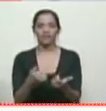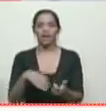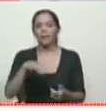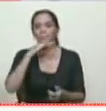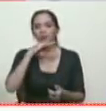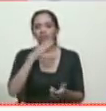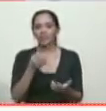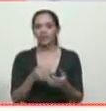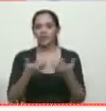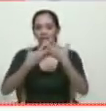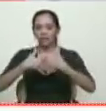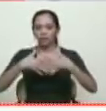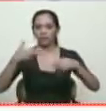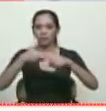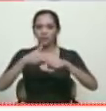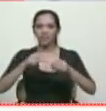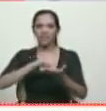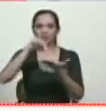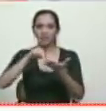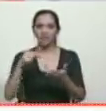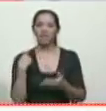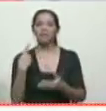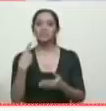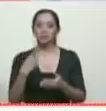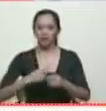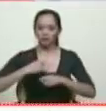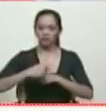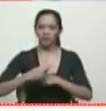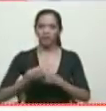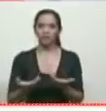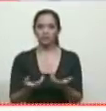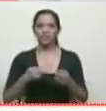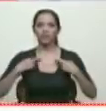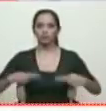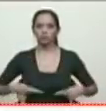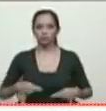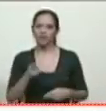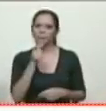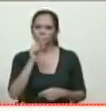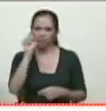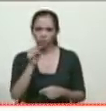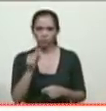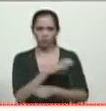industria petrolera nacional, que es la principal fuente de ingresos? Le dejo esa pregunta nada más a la oposición.